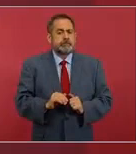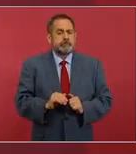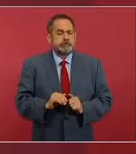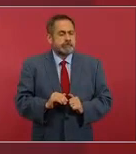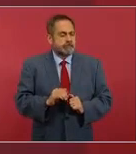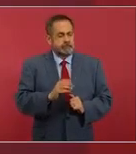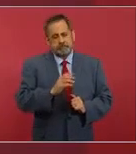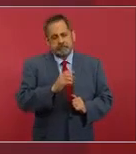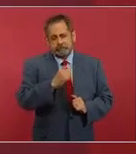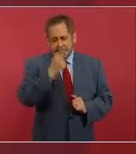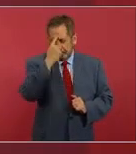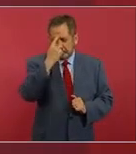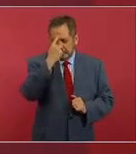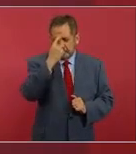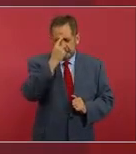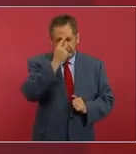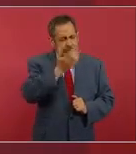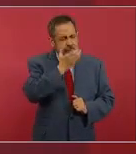conservadores